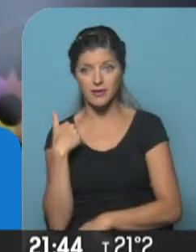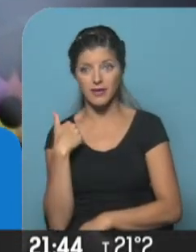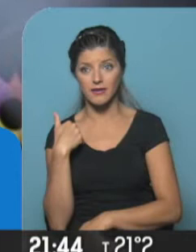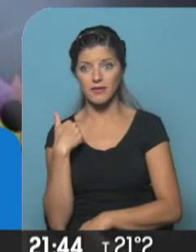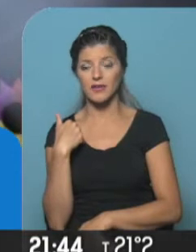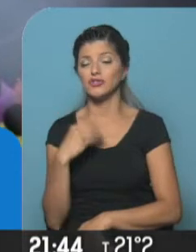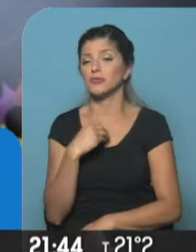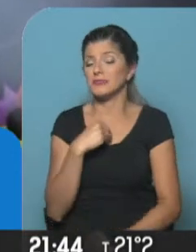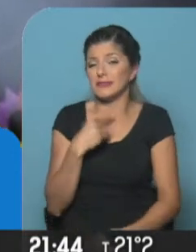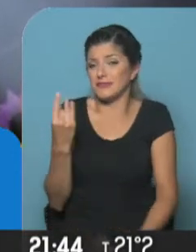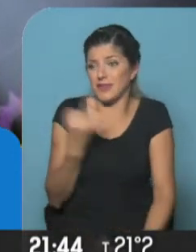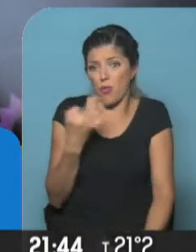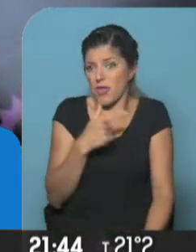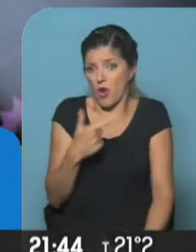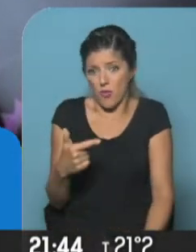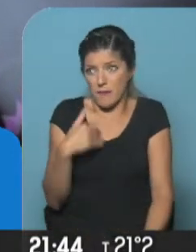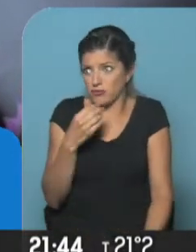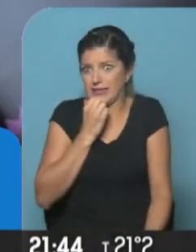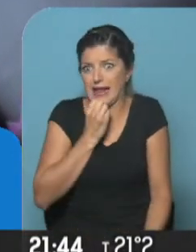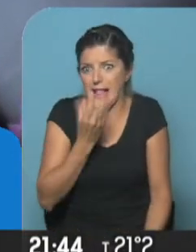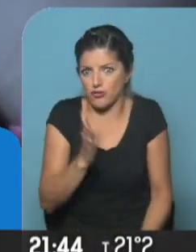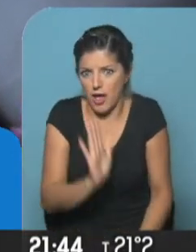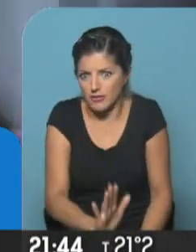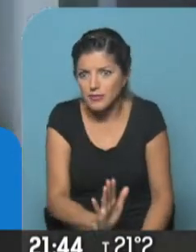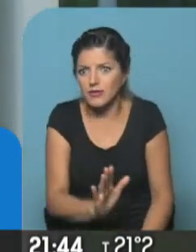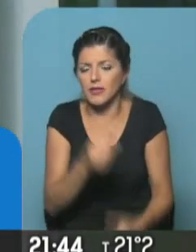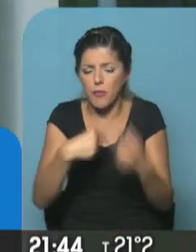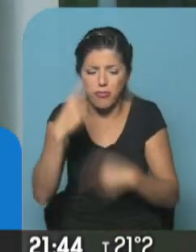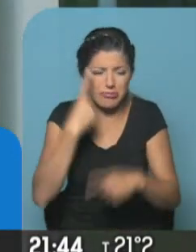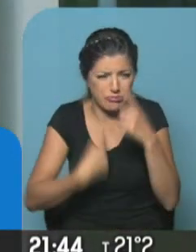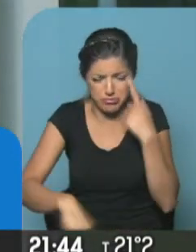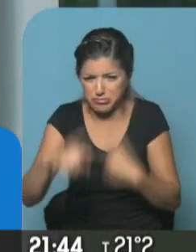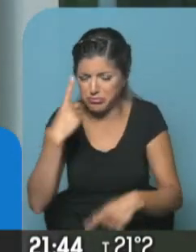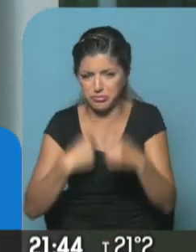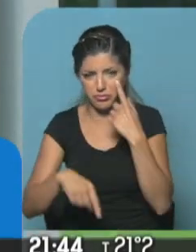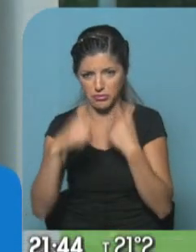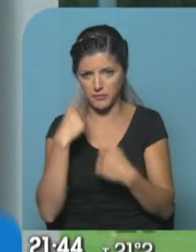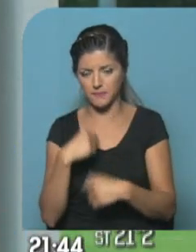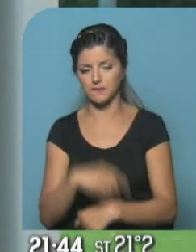inseguro después de todo lo que habló y se puso a llorar durante varios minutos.